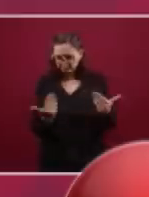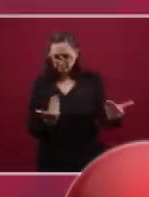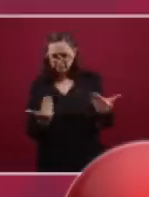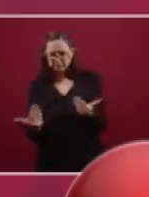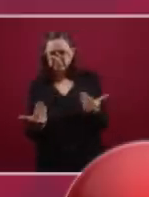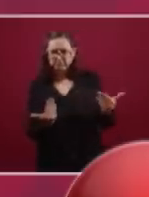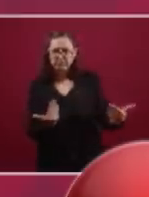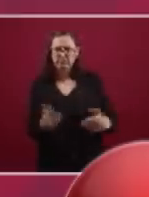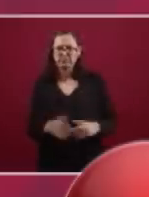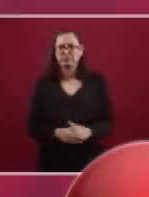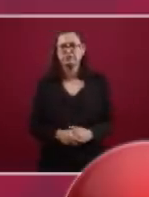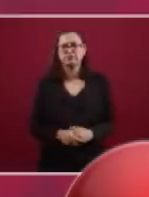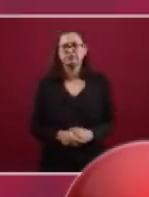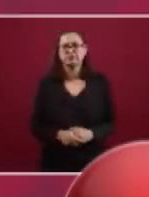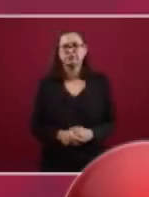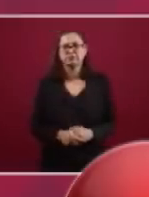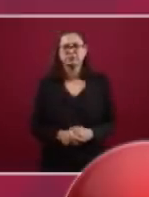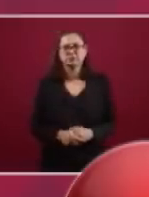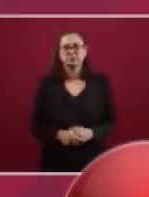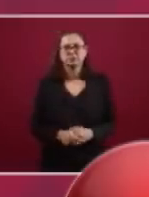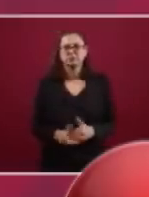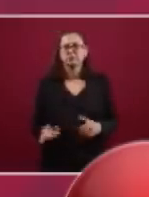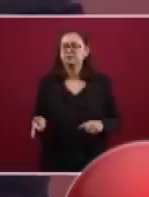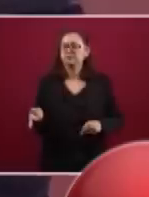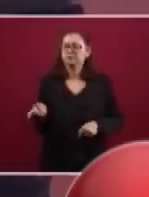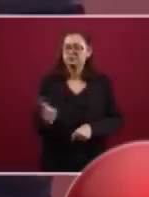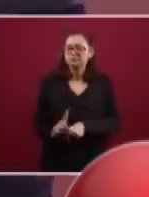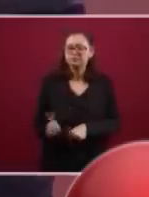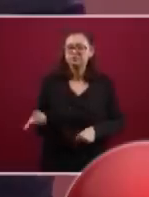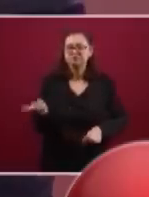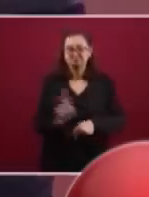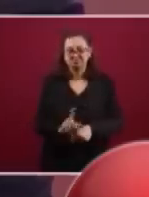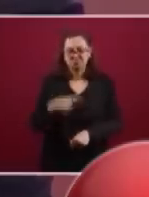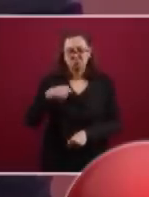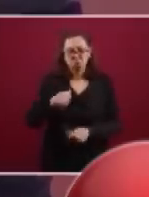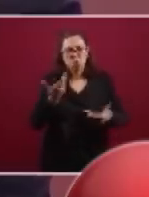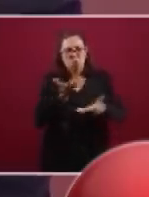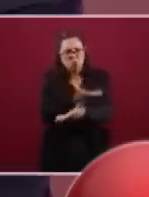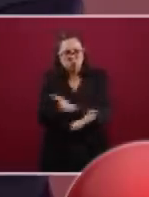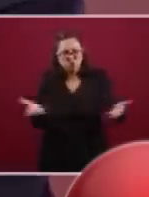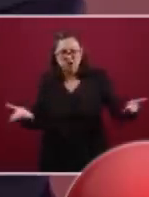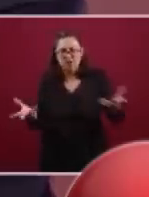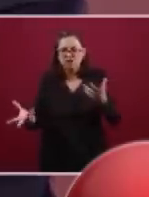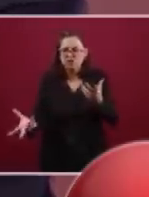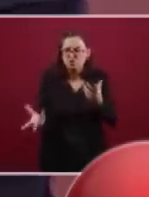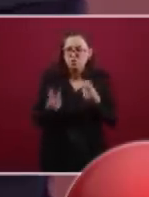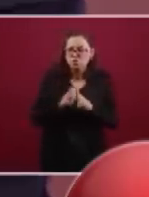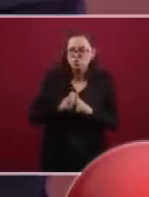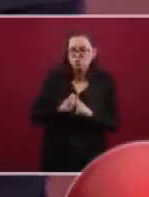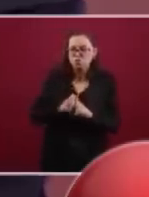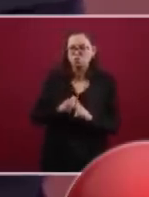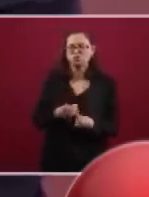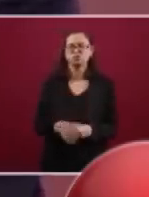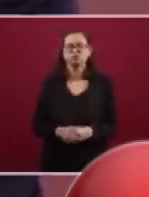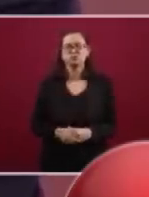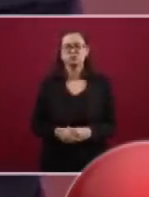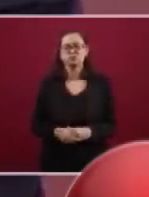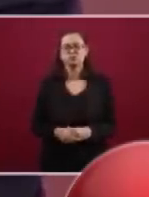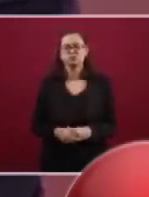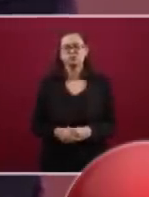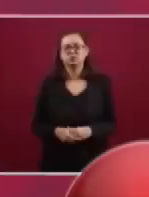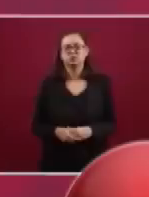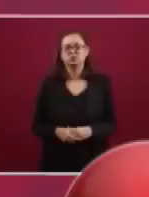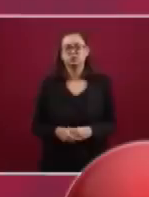todos los días aquí con ustedes. Y a ver, se le